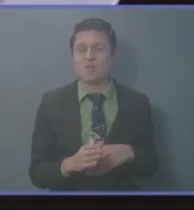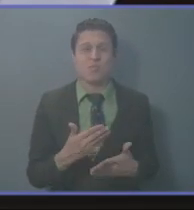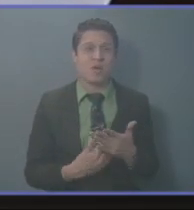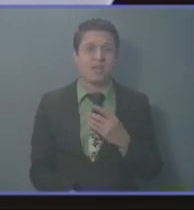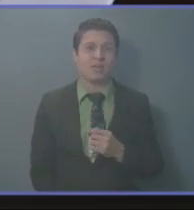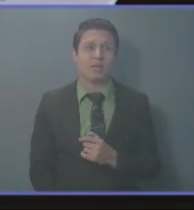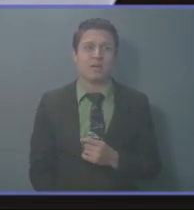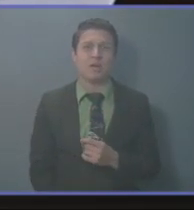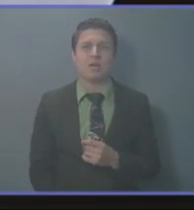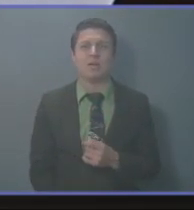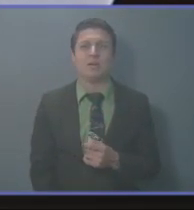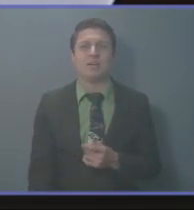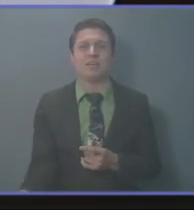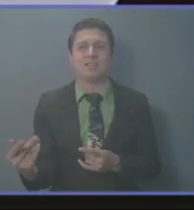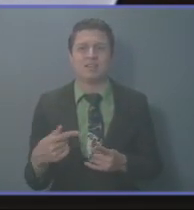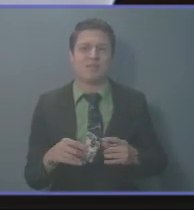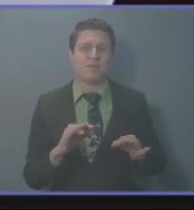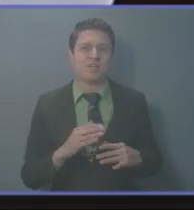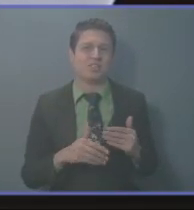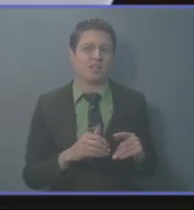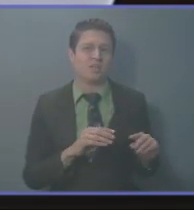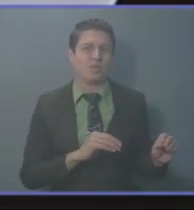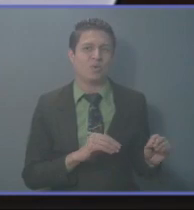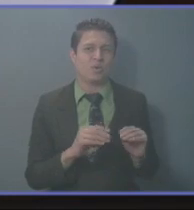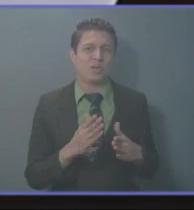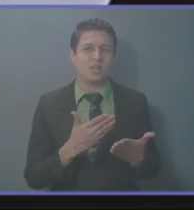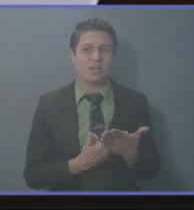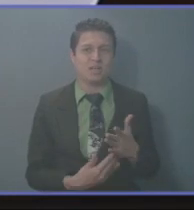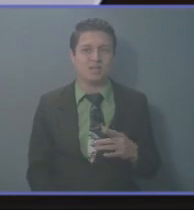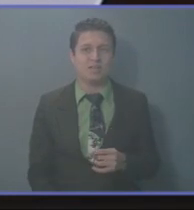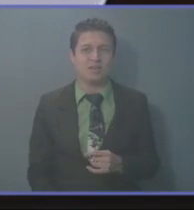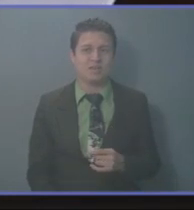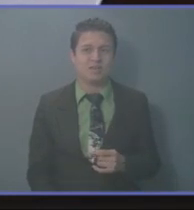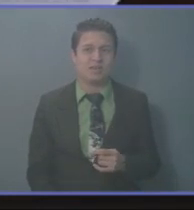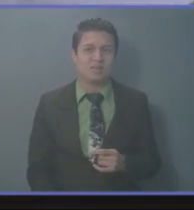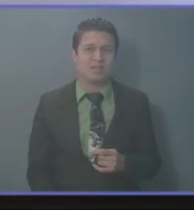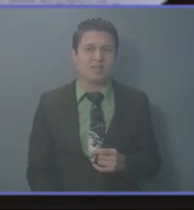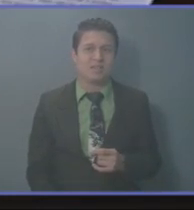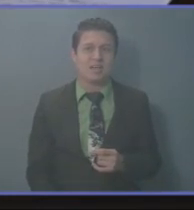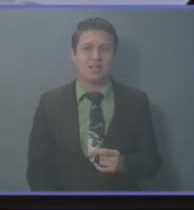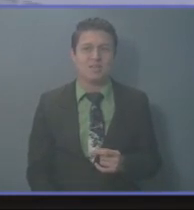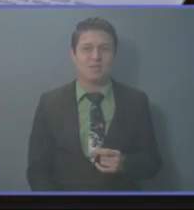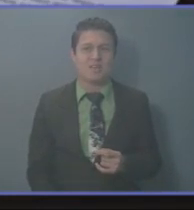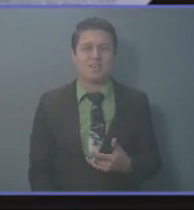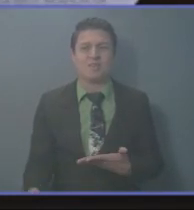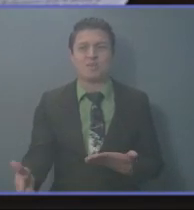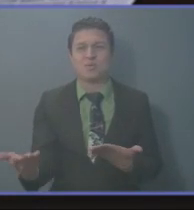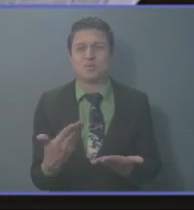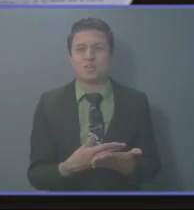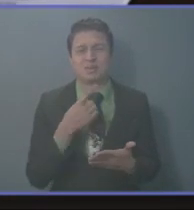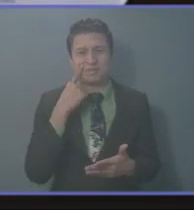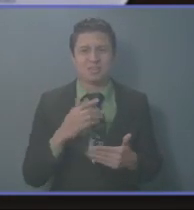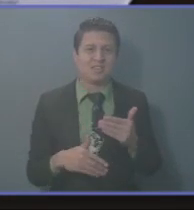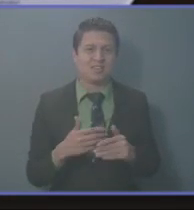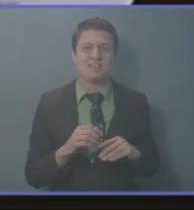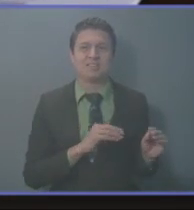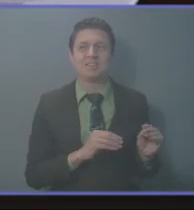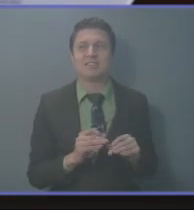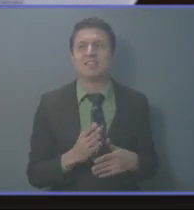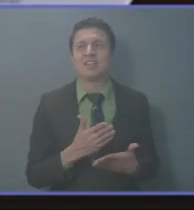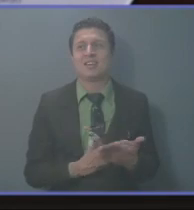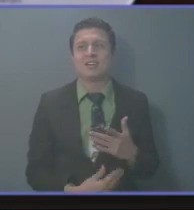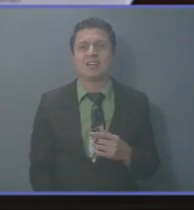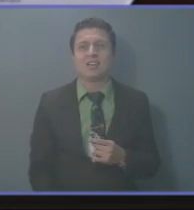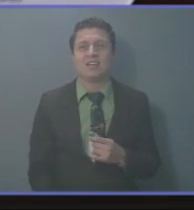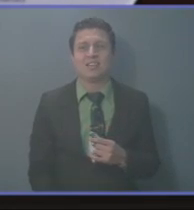231, tomo 373 del 11 de diciembre de 2006. Artículo 3. Deróguese el